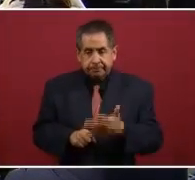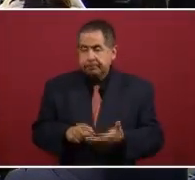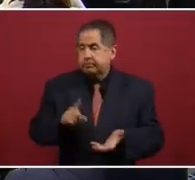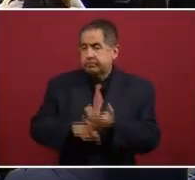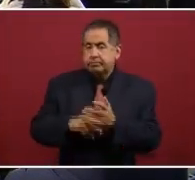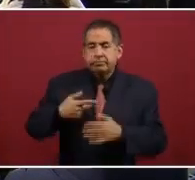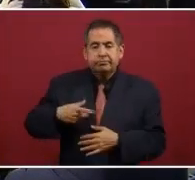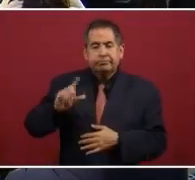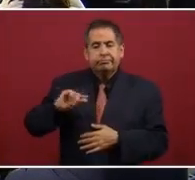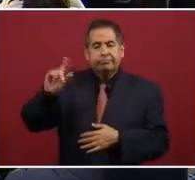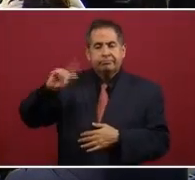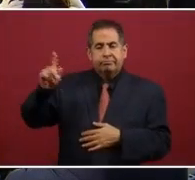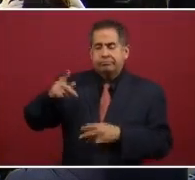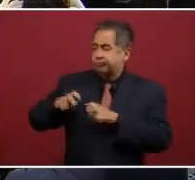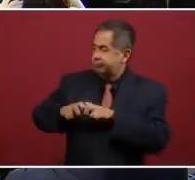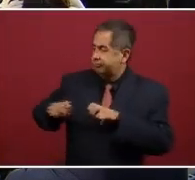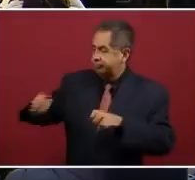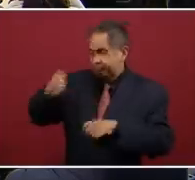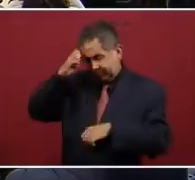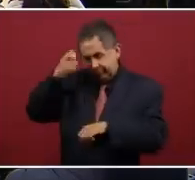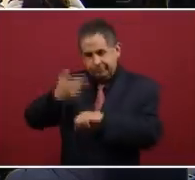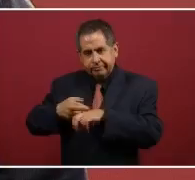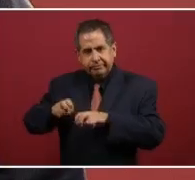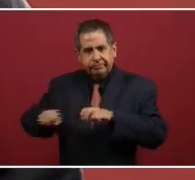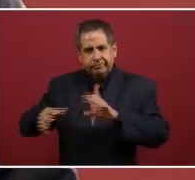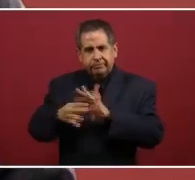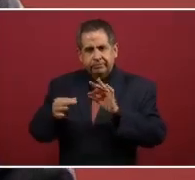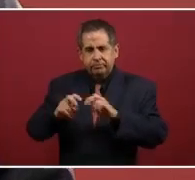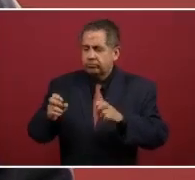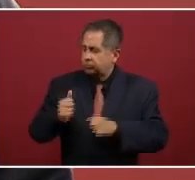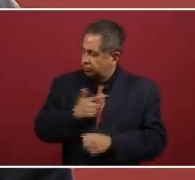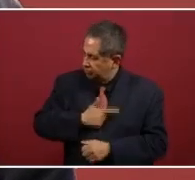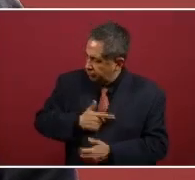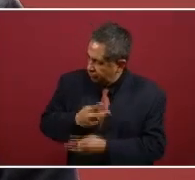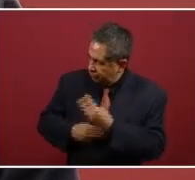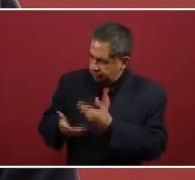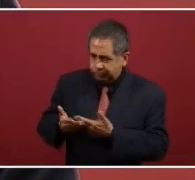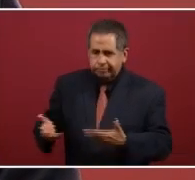distinguidos invitados extranjeros, que nos da mucho gusto